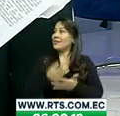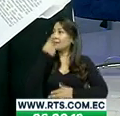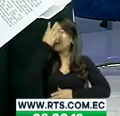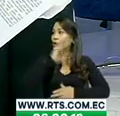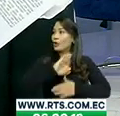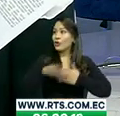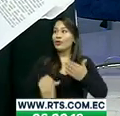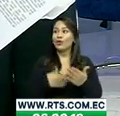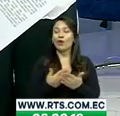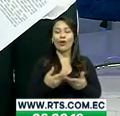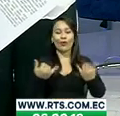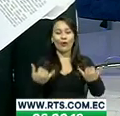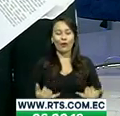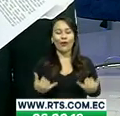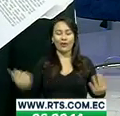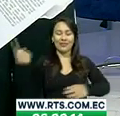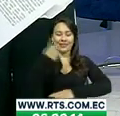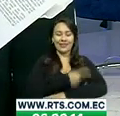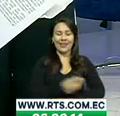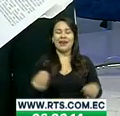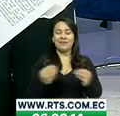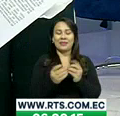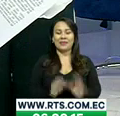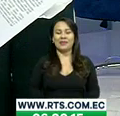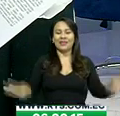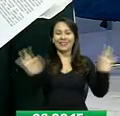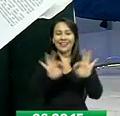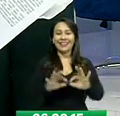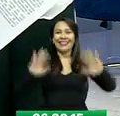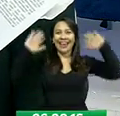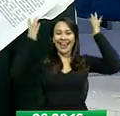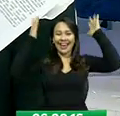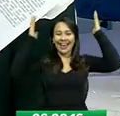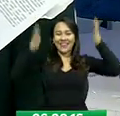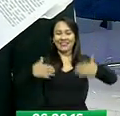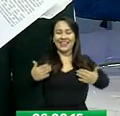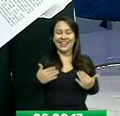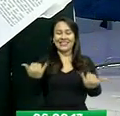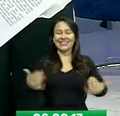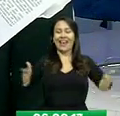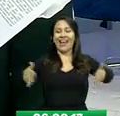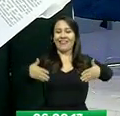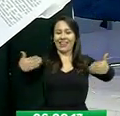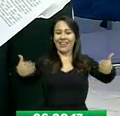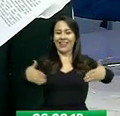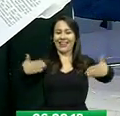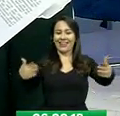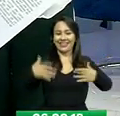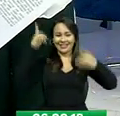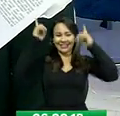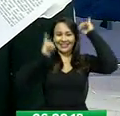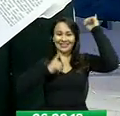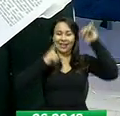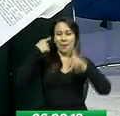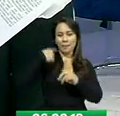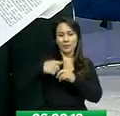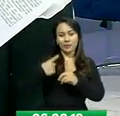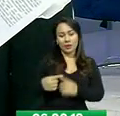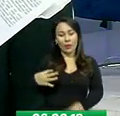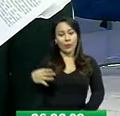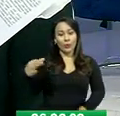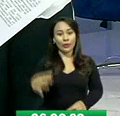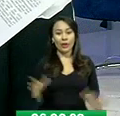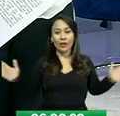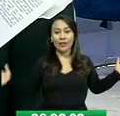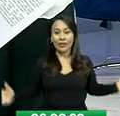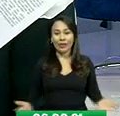Todopoderoso estamos aquí una vez más para llevarles lo mejor. Arriba con mucho ánimo, con mucha energía, con mucha predisposición para